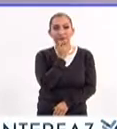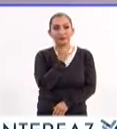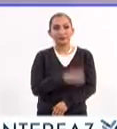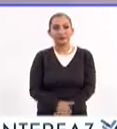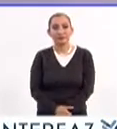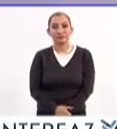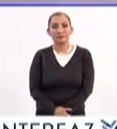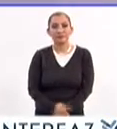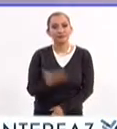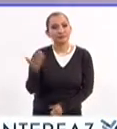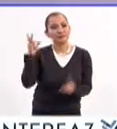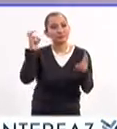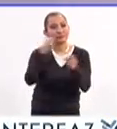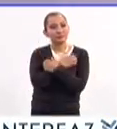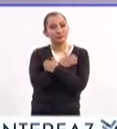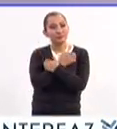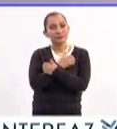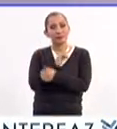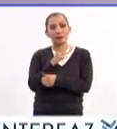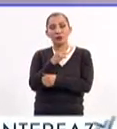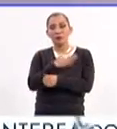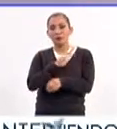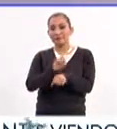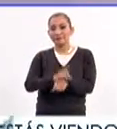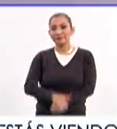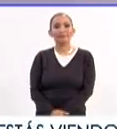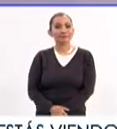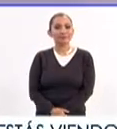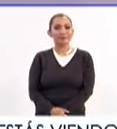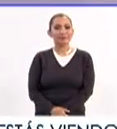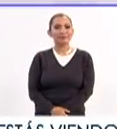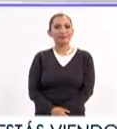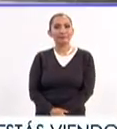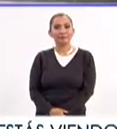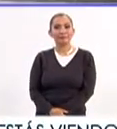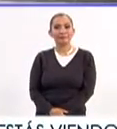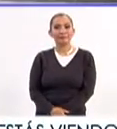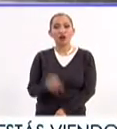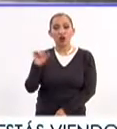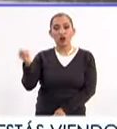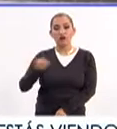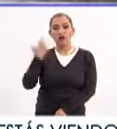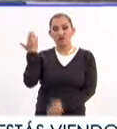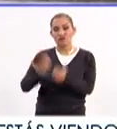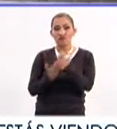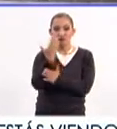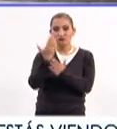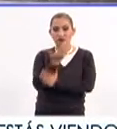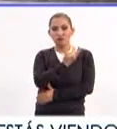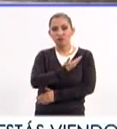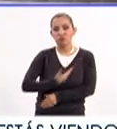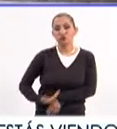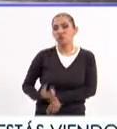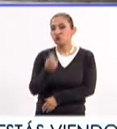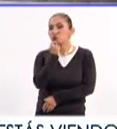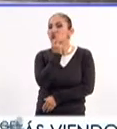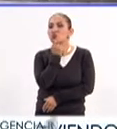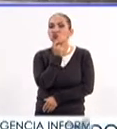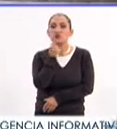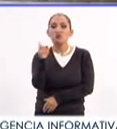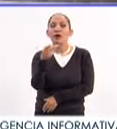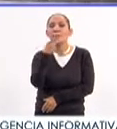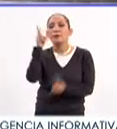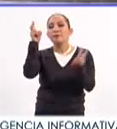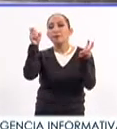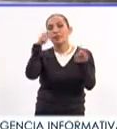Andrés Manuel López Obrador en materia educativa. Sharon, muy buenos días. Hoy en la conferencia matutina, el presidente Andrés Manuel López Obrador